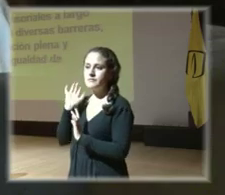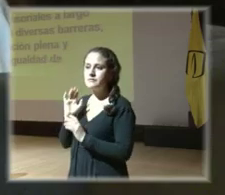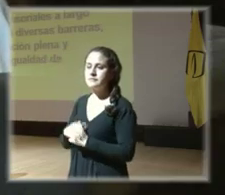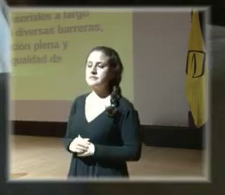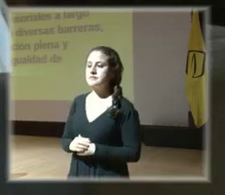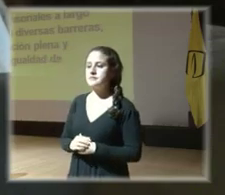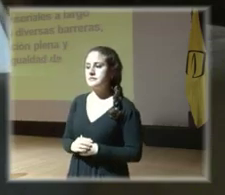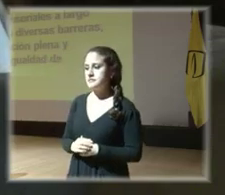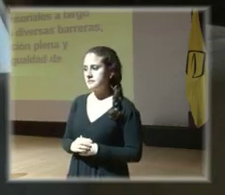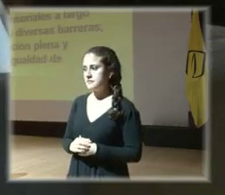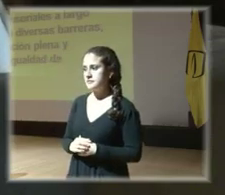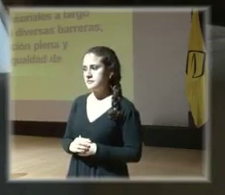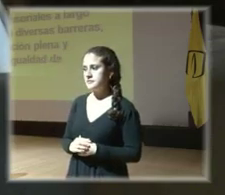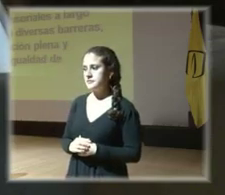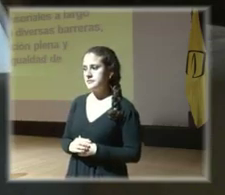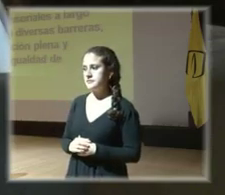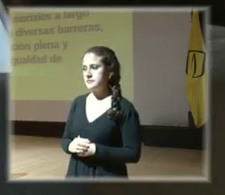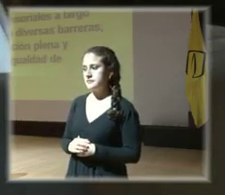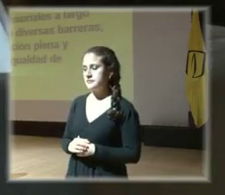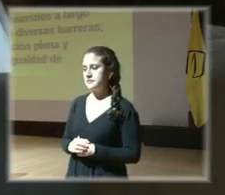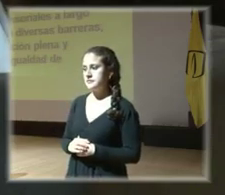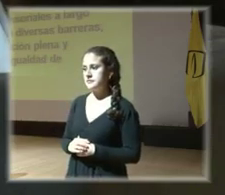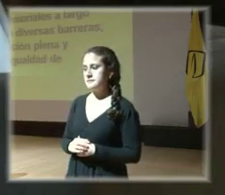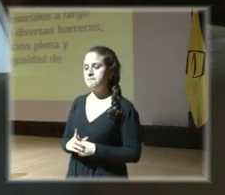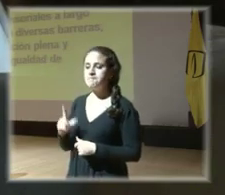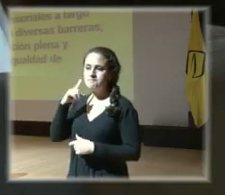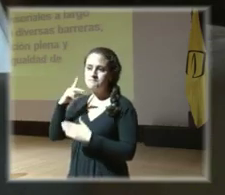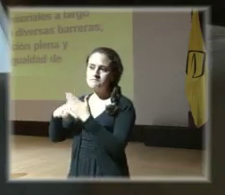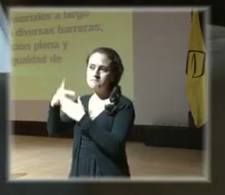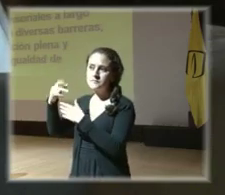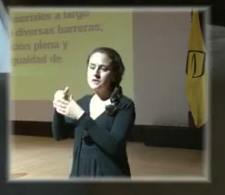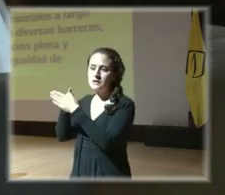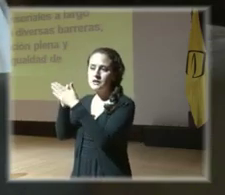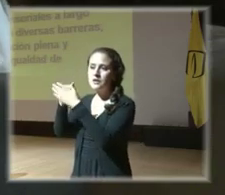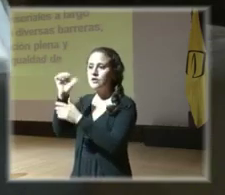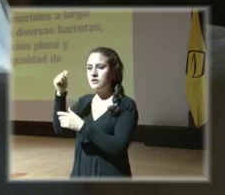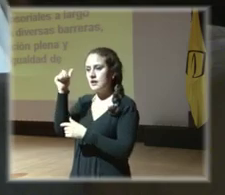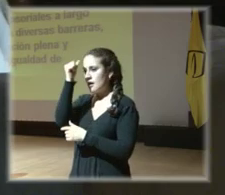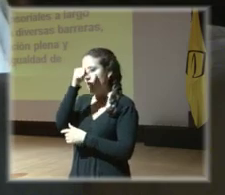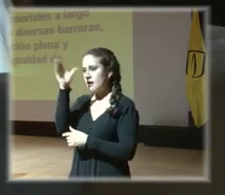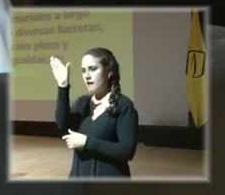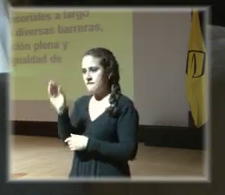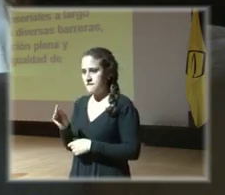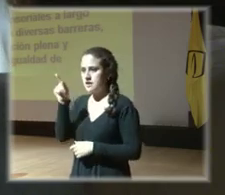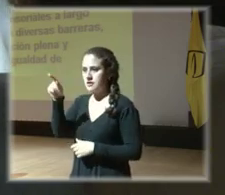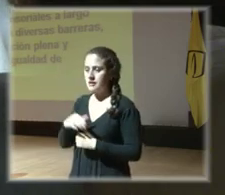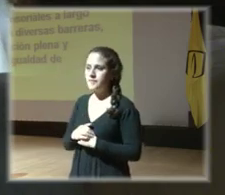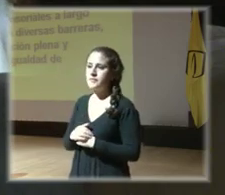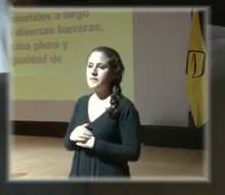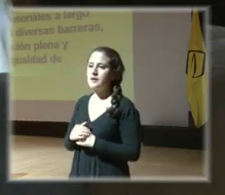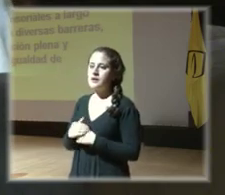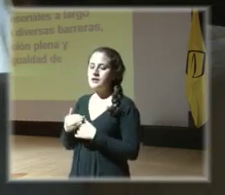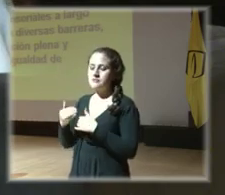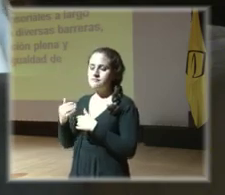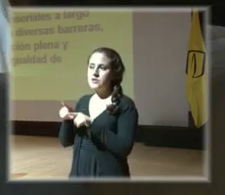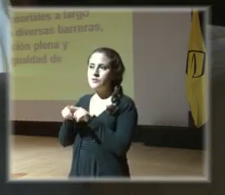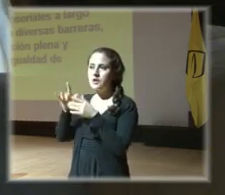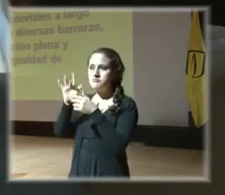además viendo la posibilidad de implementar algo en África. Entonces tenemos como tres regiones donde